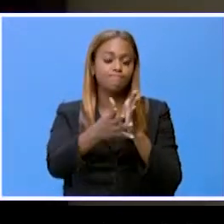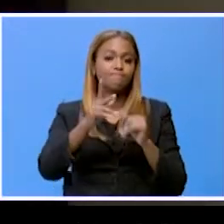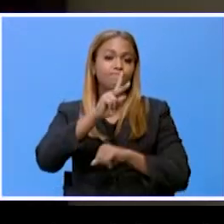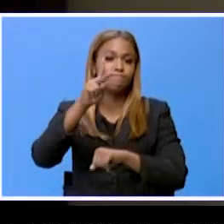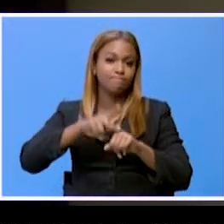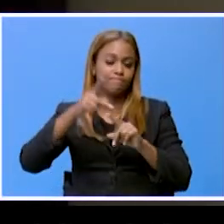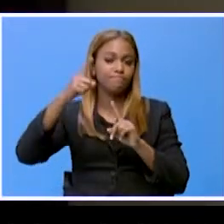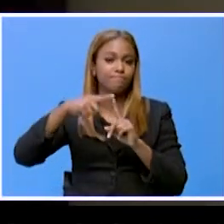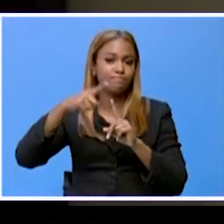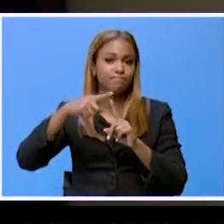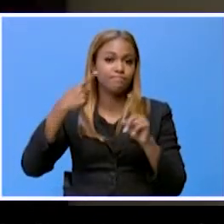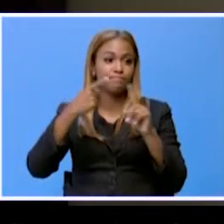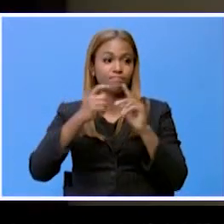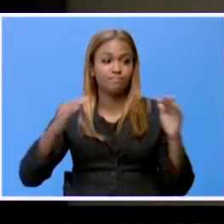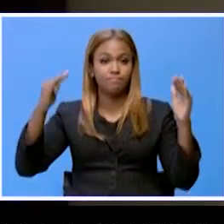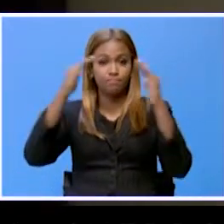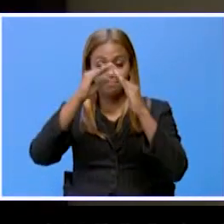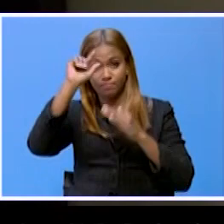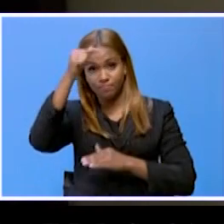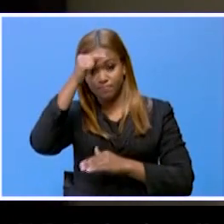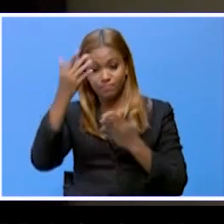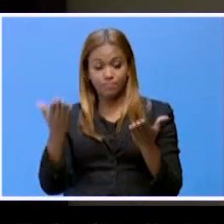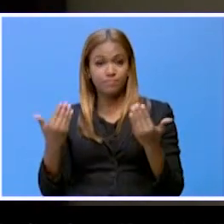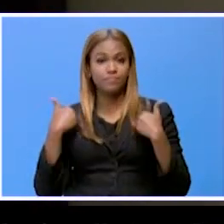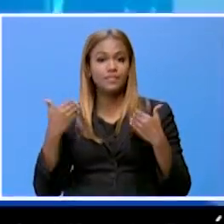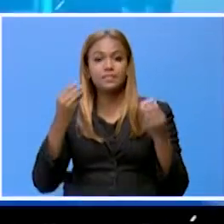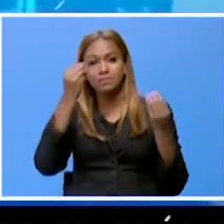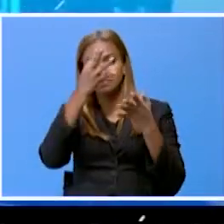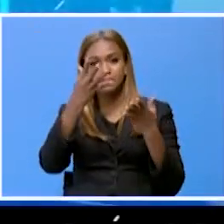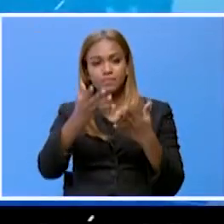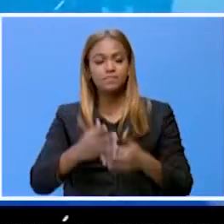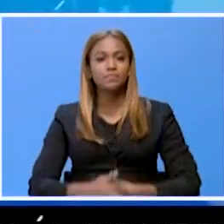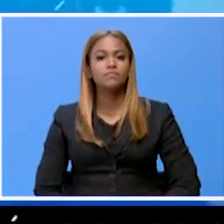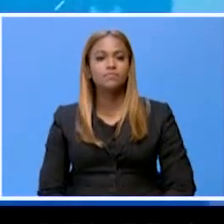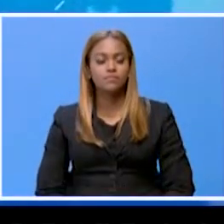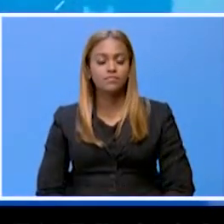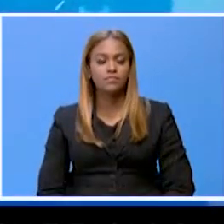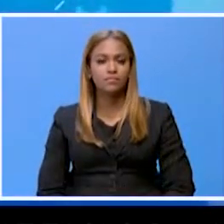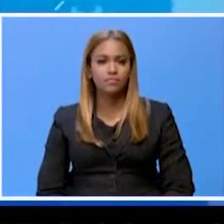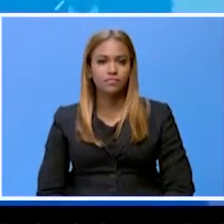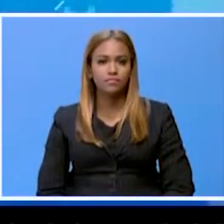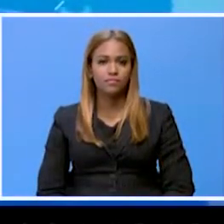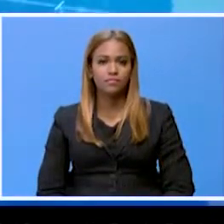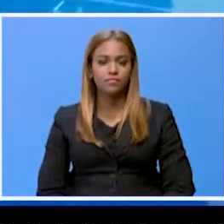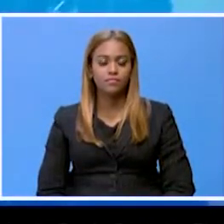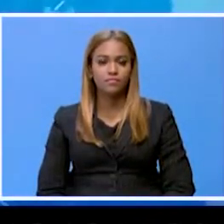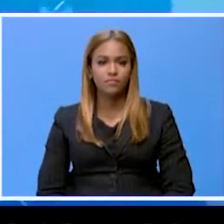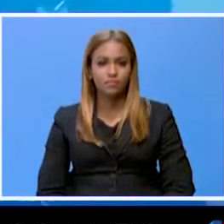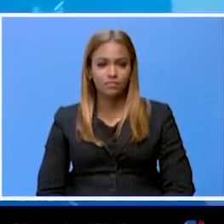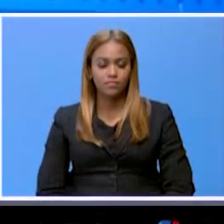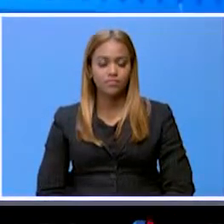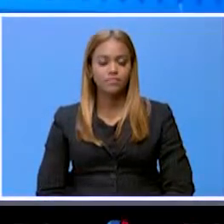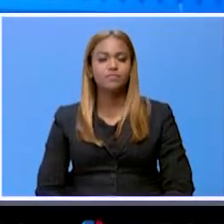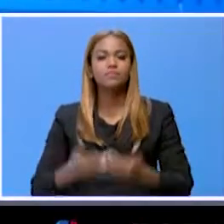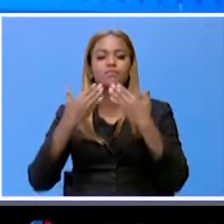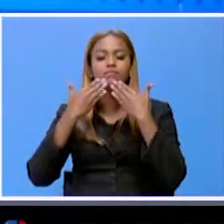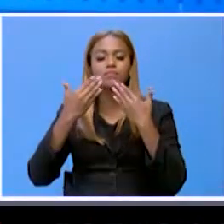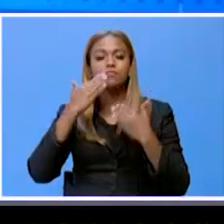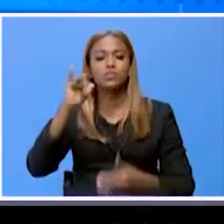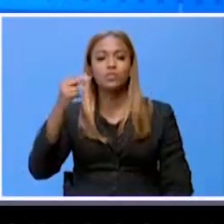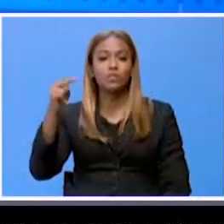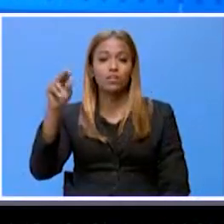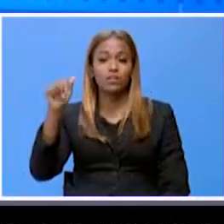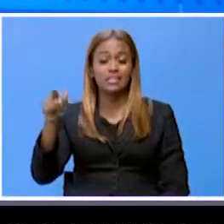Cristóbal. Desde la Casa de Gobierno, esta es la información. Retorno al estudio. Gracias, Joan. Un